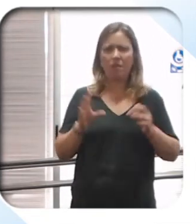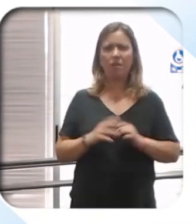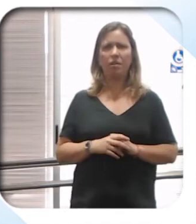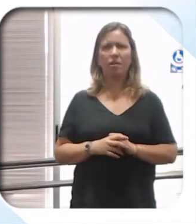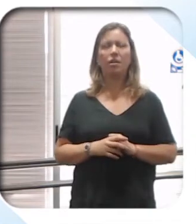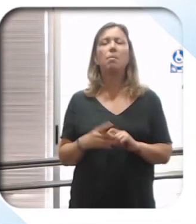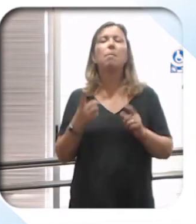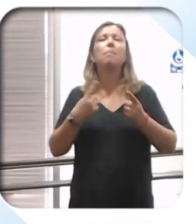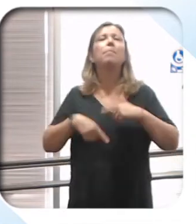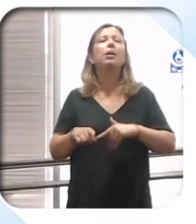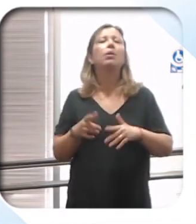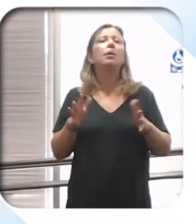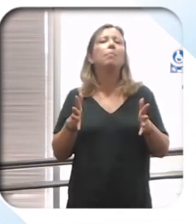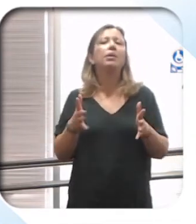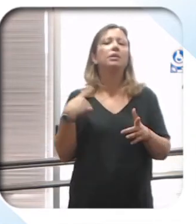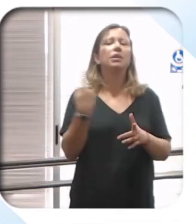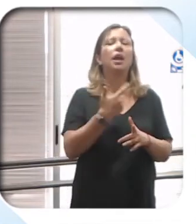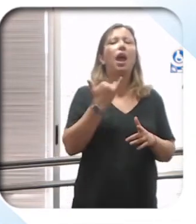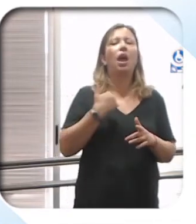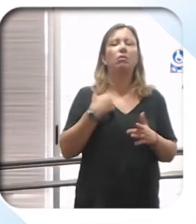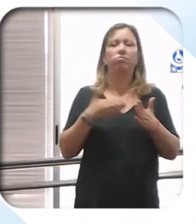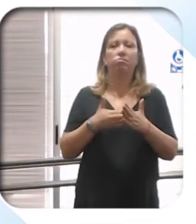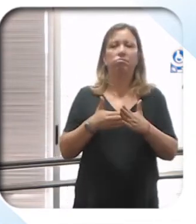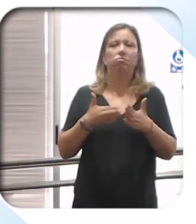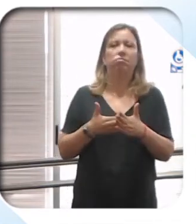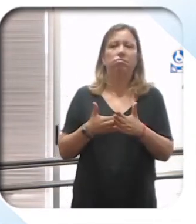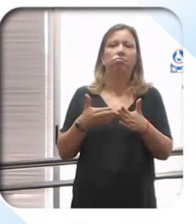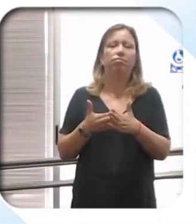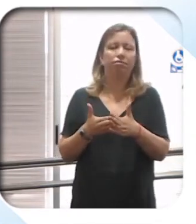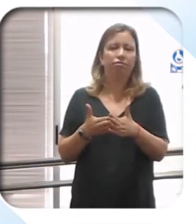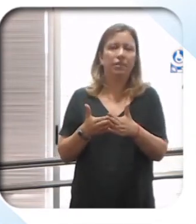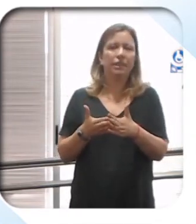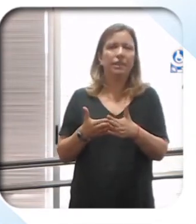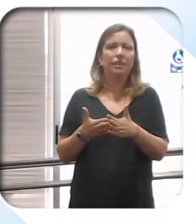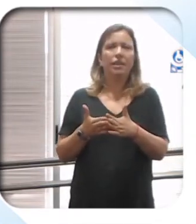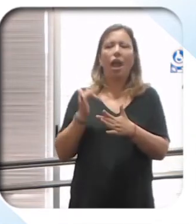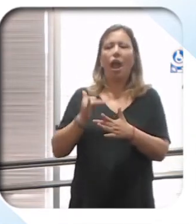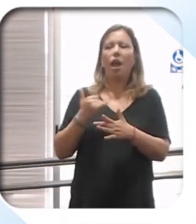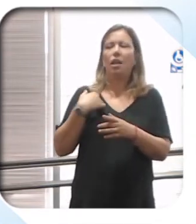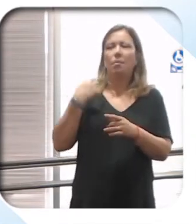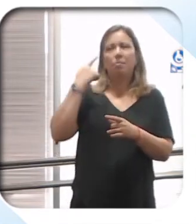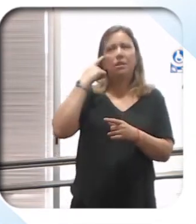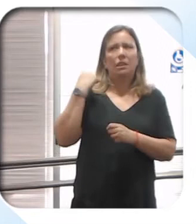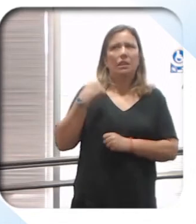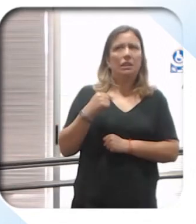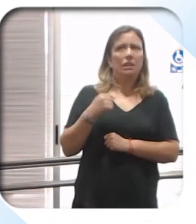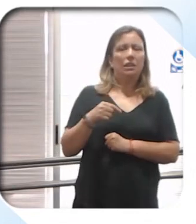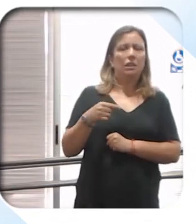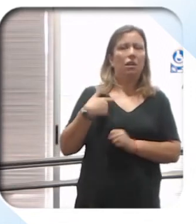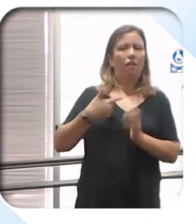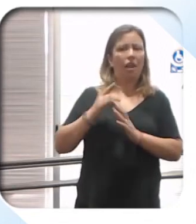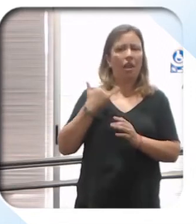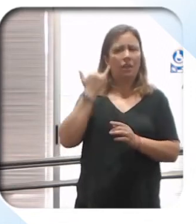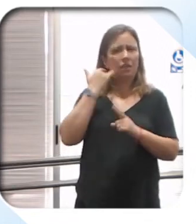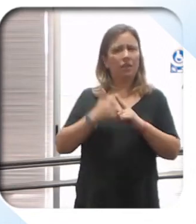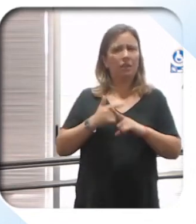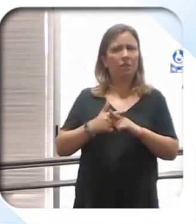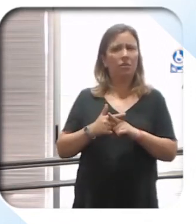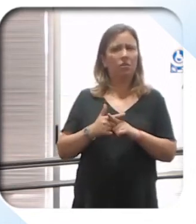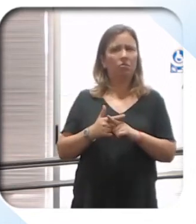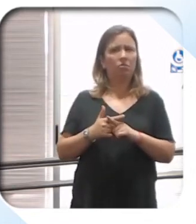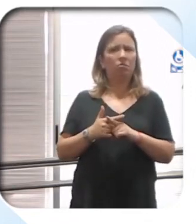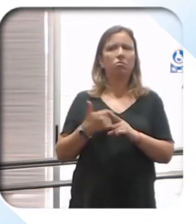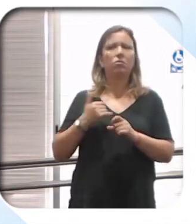Lo que pasa es que tenemos muchos obstáculos y tenemos muchas cargas negativas que van a hacer que esa sexuación